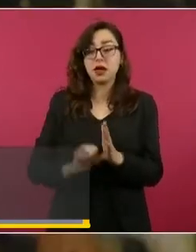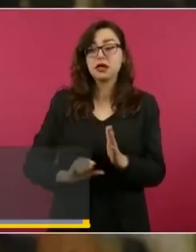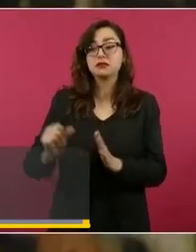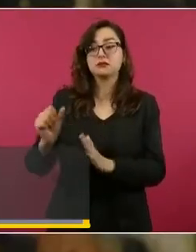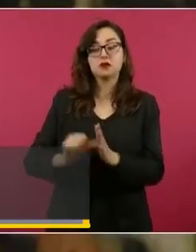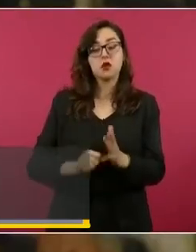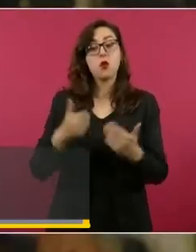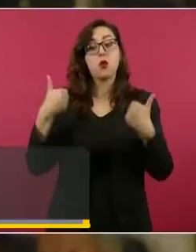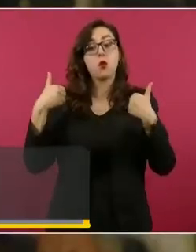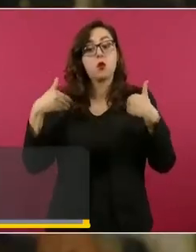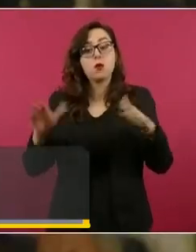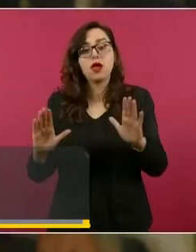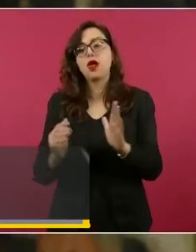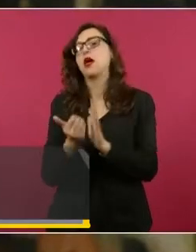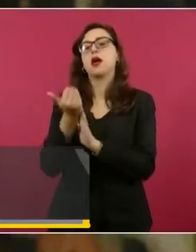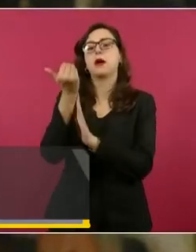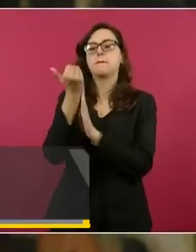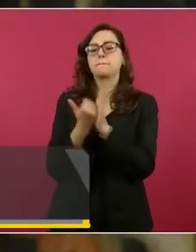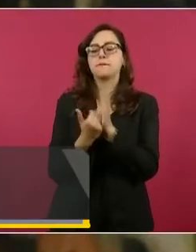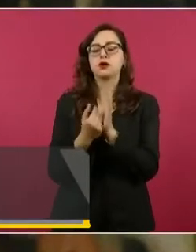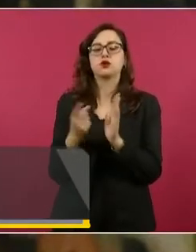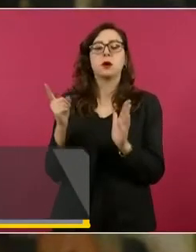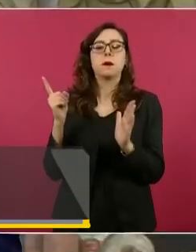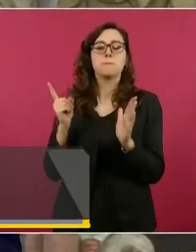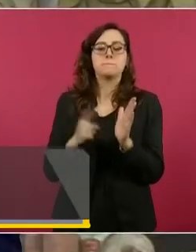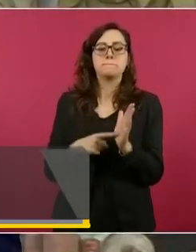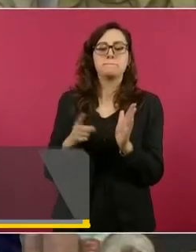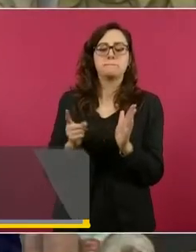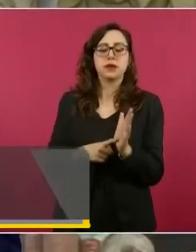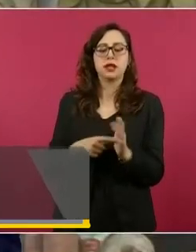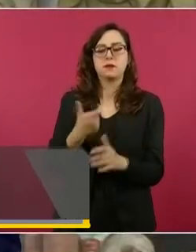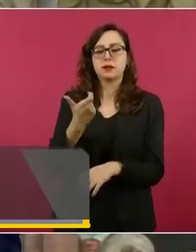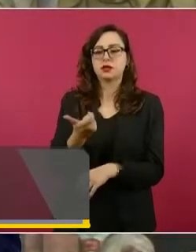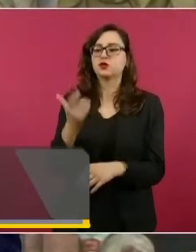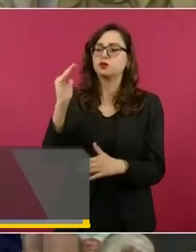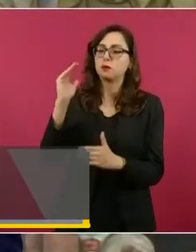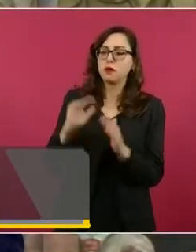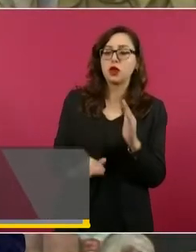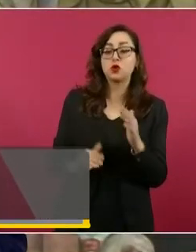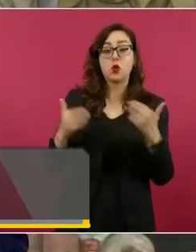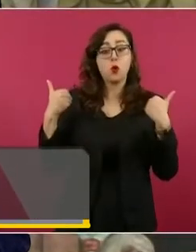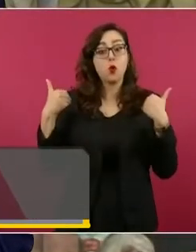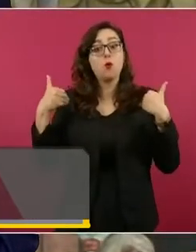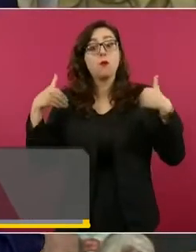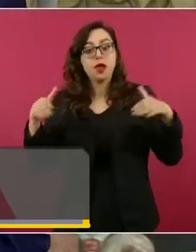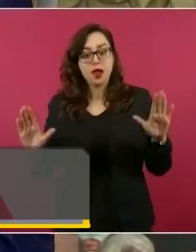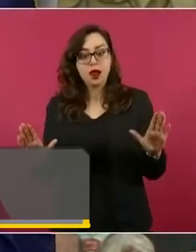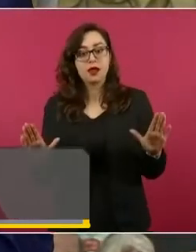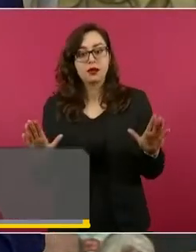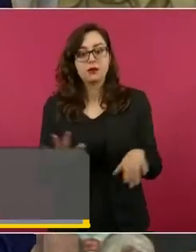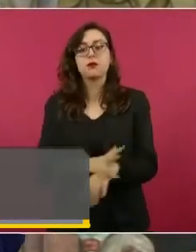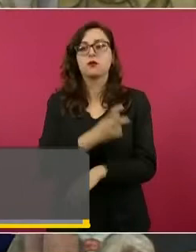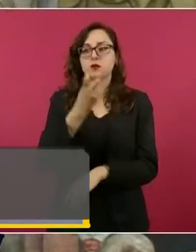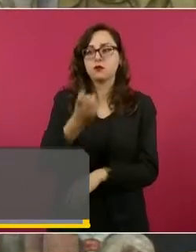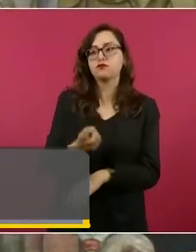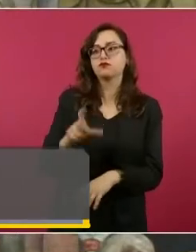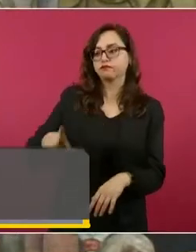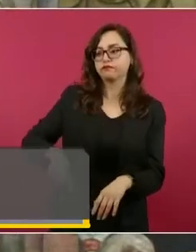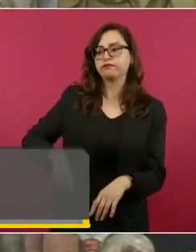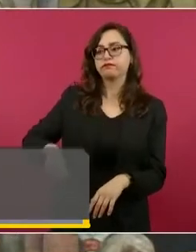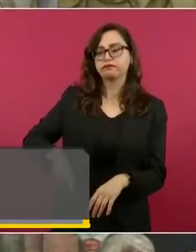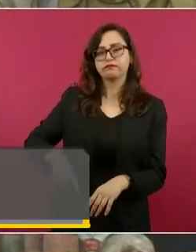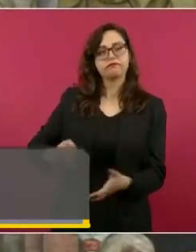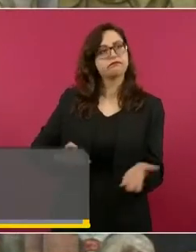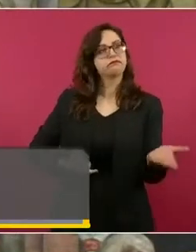7.900, es decir, una pérdida del 12%. En todo el tiempo que llevamos en el